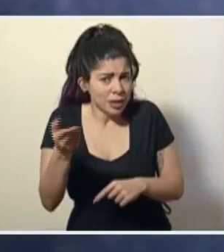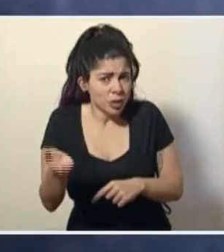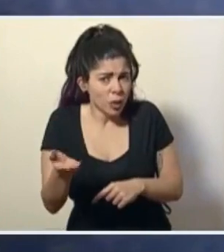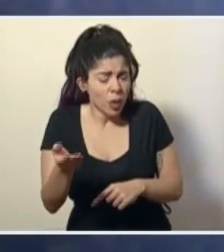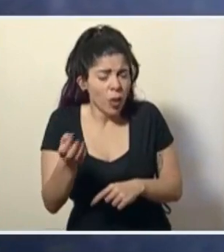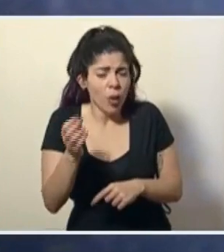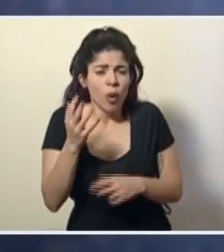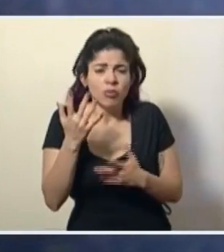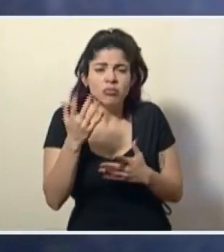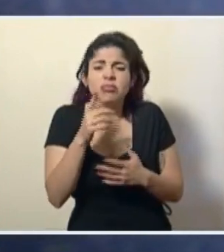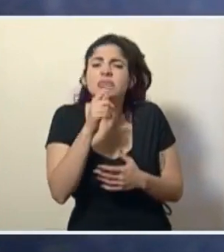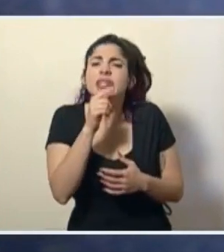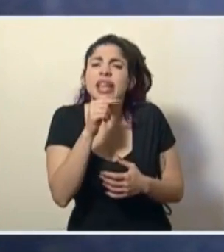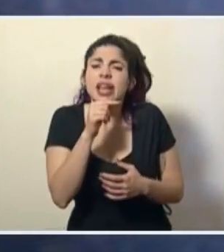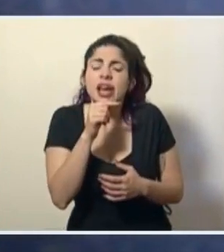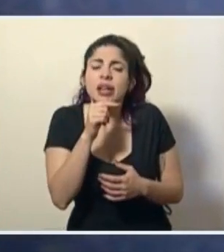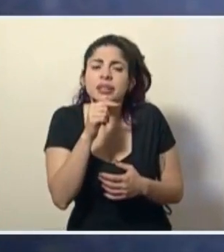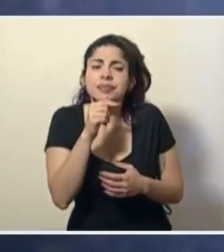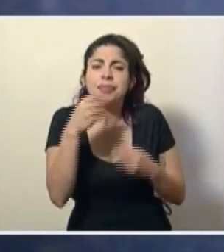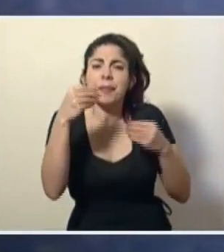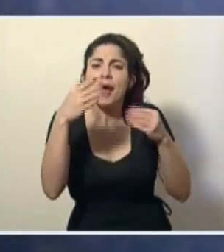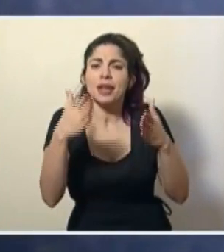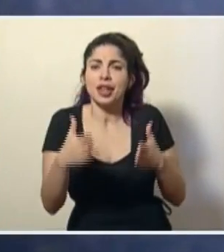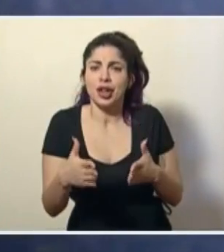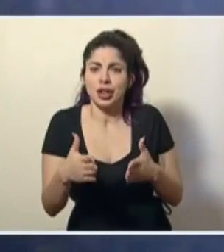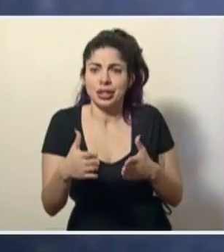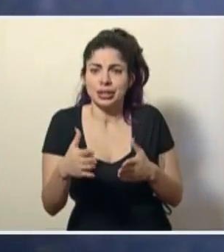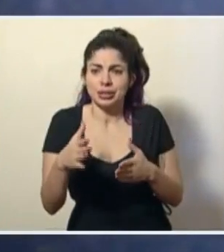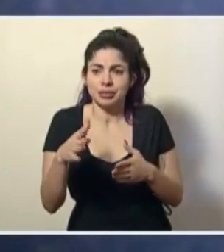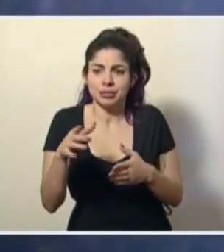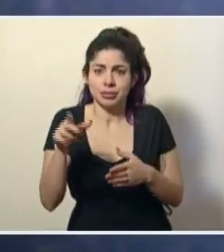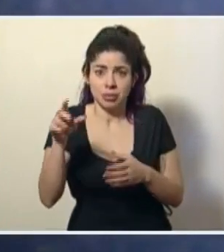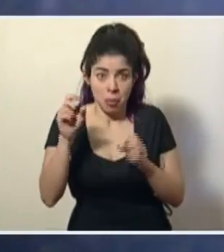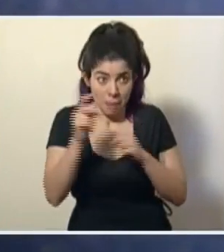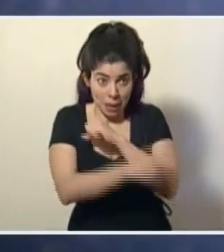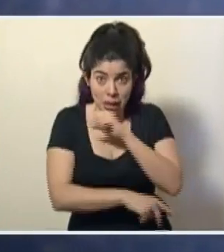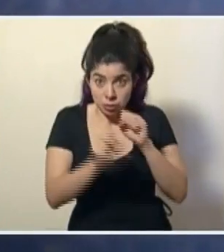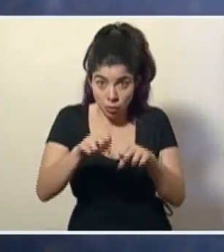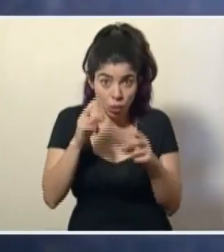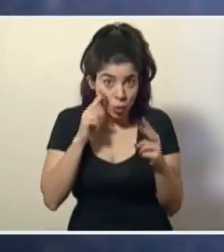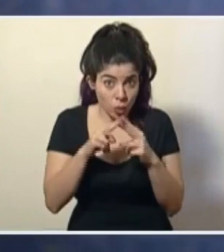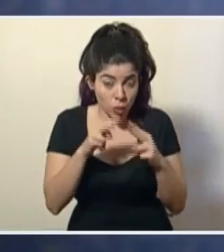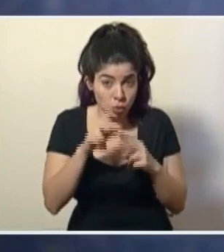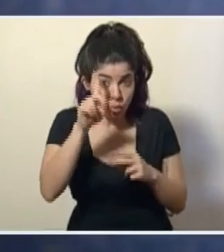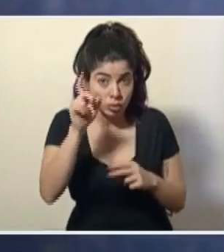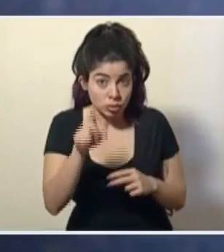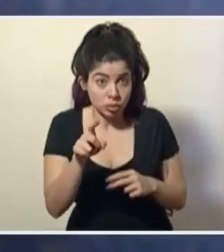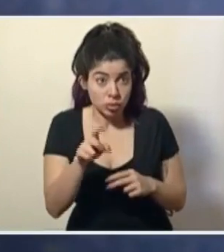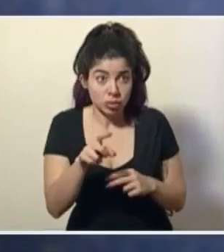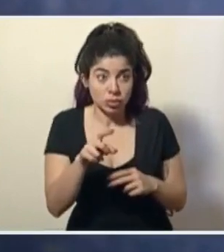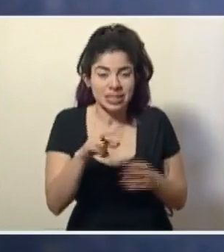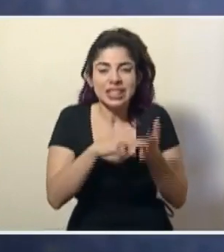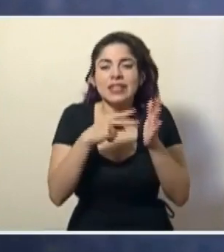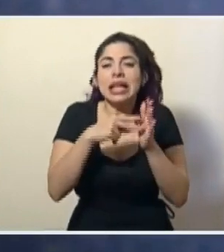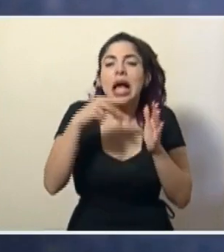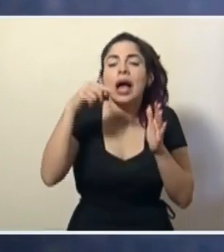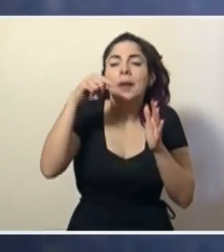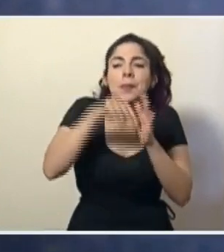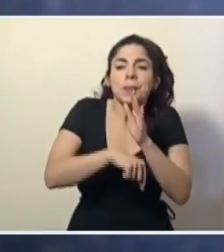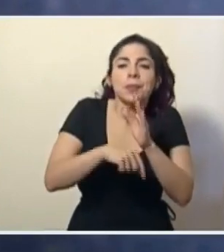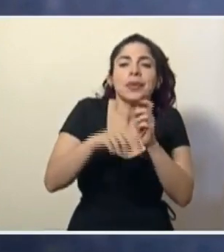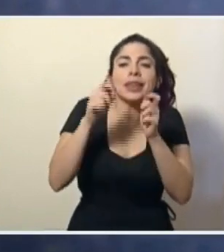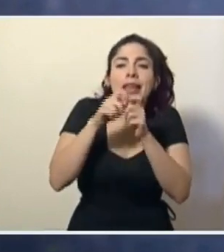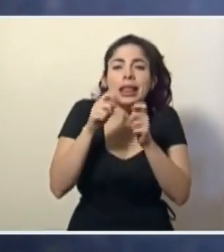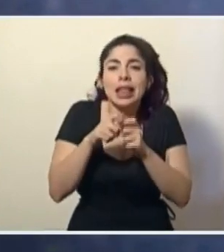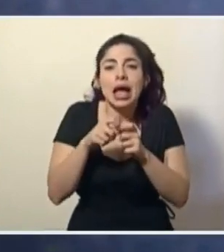pasado? ¿Quiénes son los proveedores adjudicados? ¿Los puede conocer el país? O sea, los detalles de